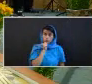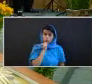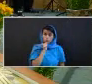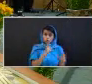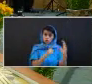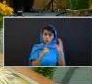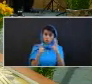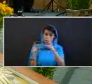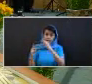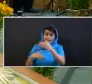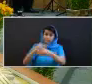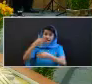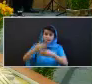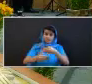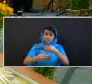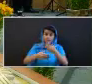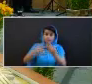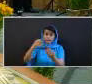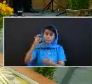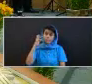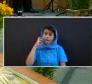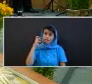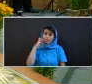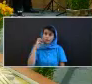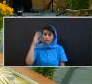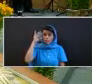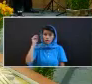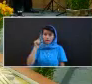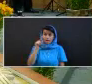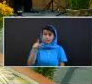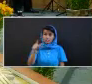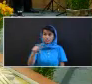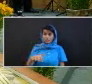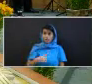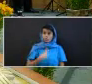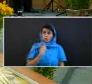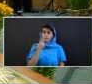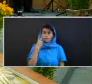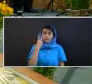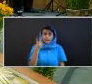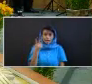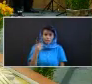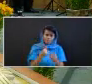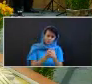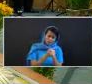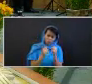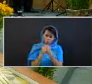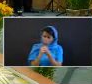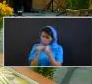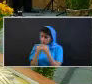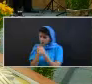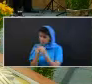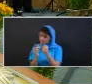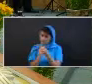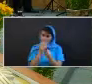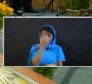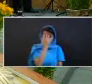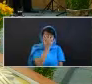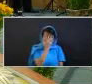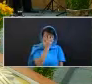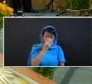del Padre, porque Él se dignó mirarme en mi angustia, en mi pecado, en mi